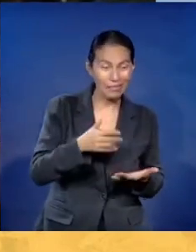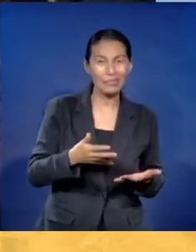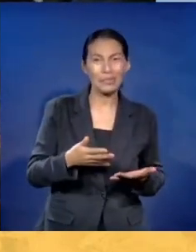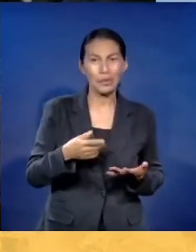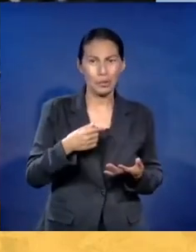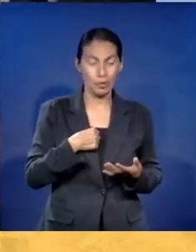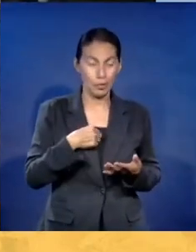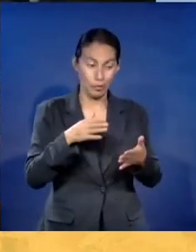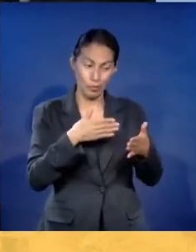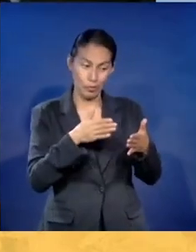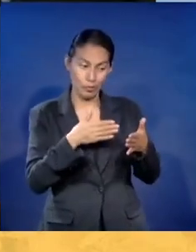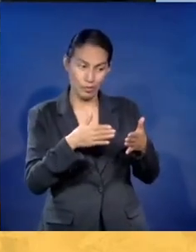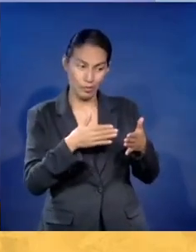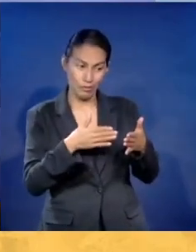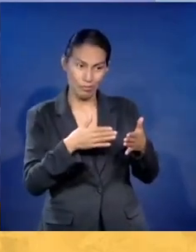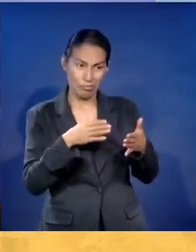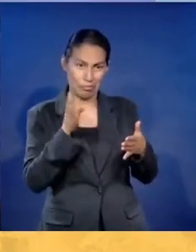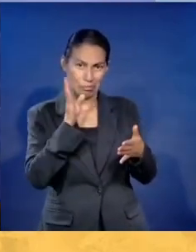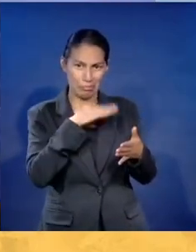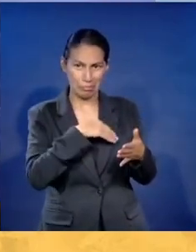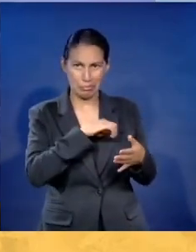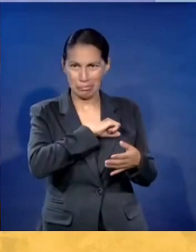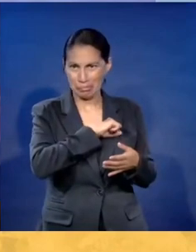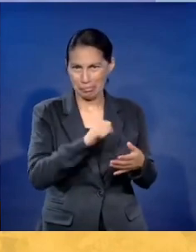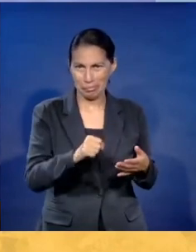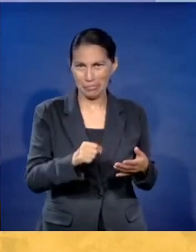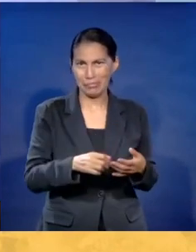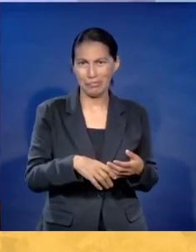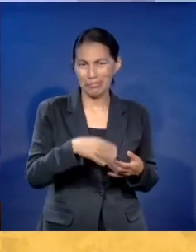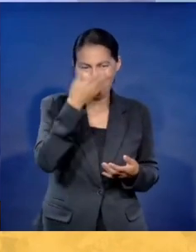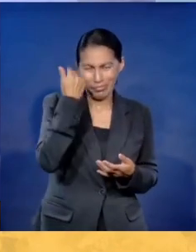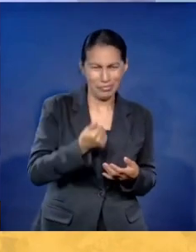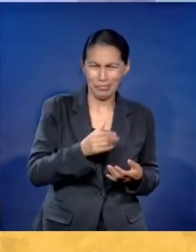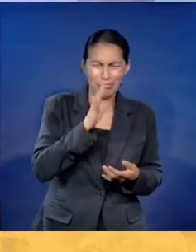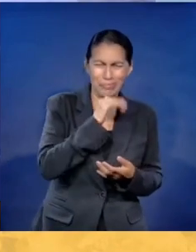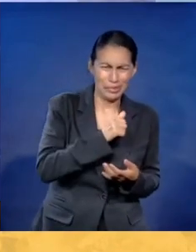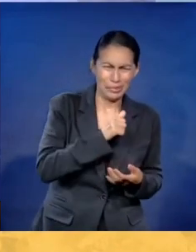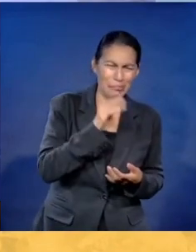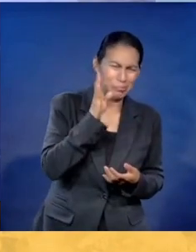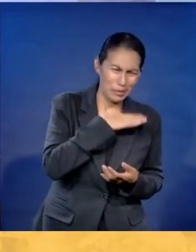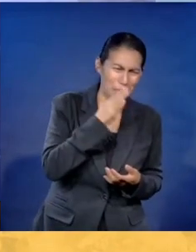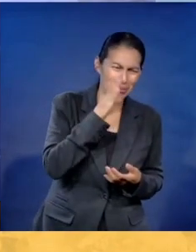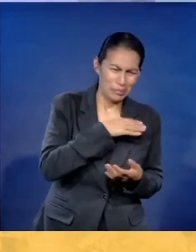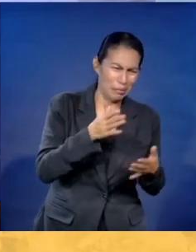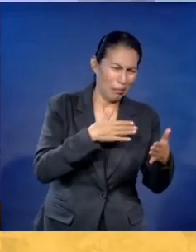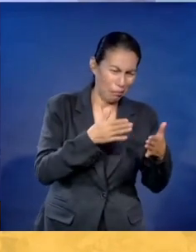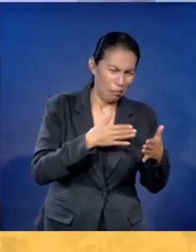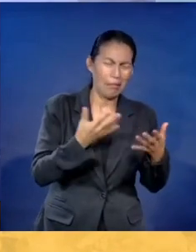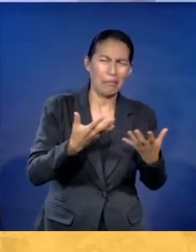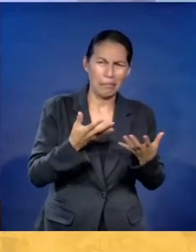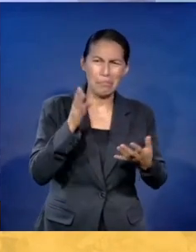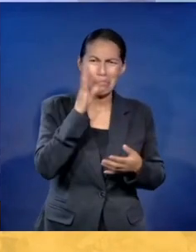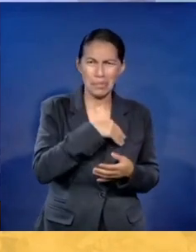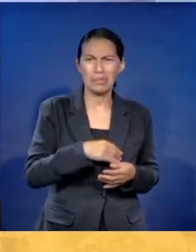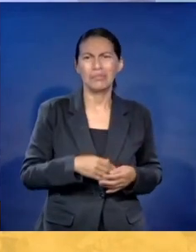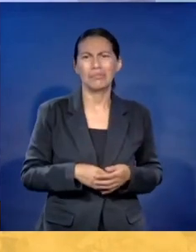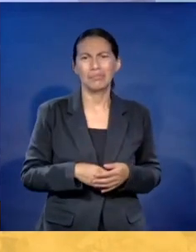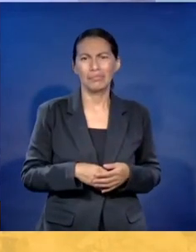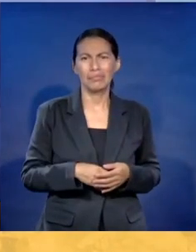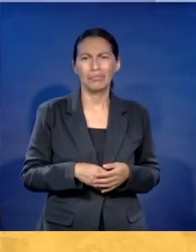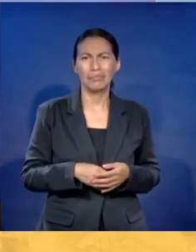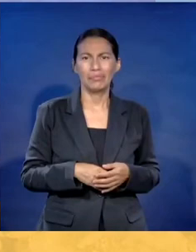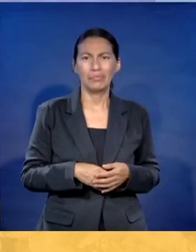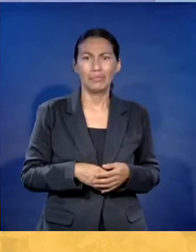cocinar usted puede ser malo para lo que usted quiera pero le voy a decir una cosa Hay estas dos cosas que vamos a mencionar usted no